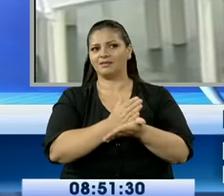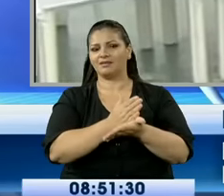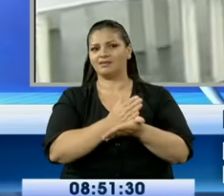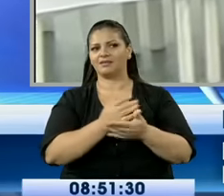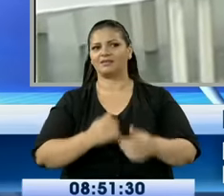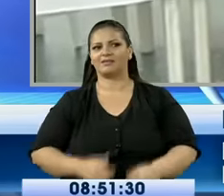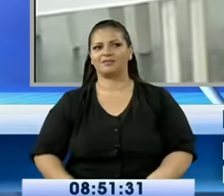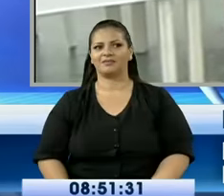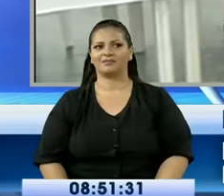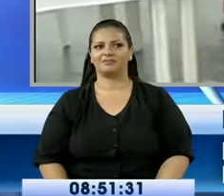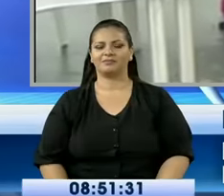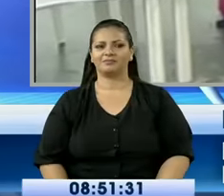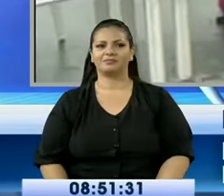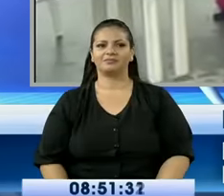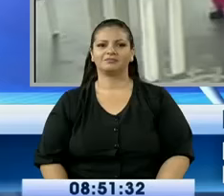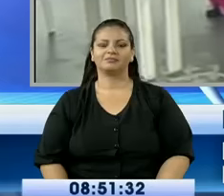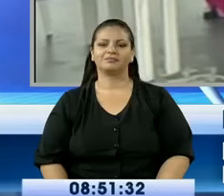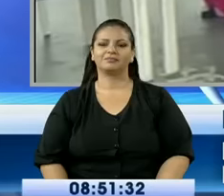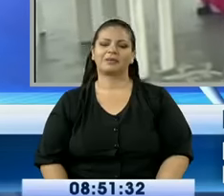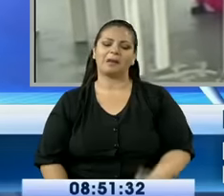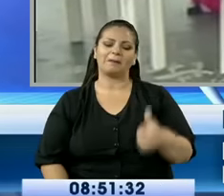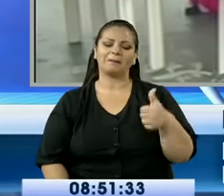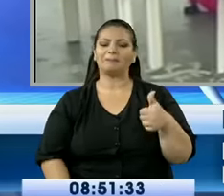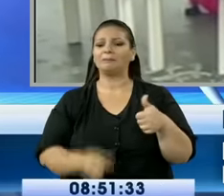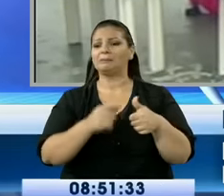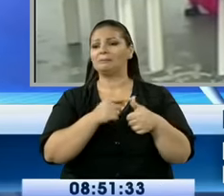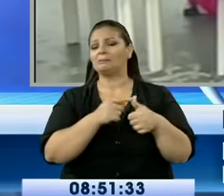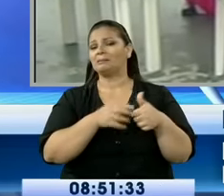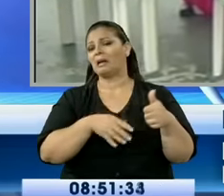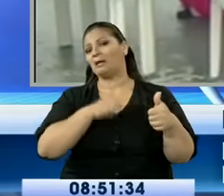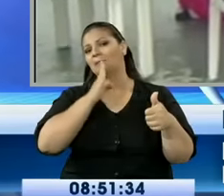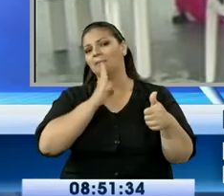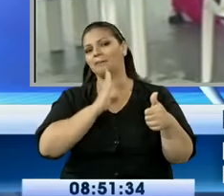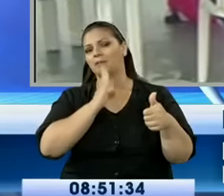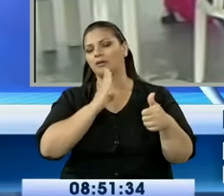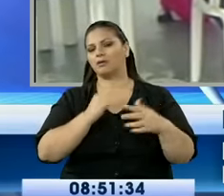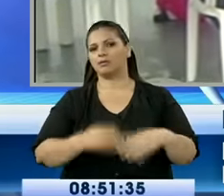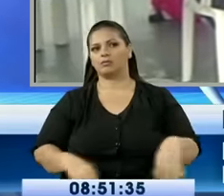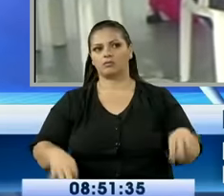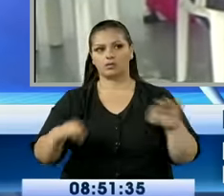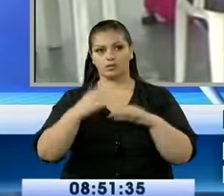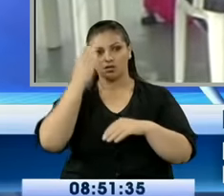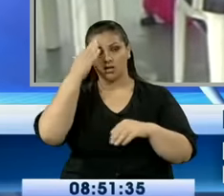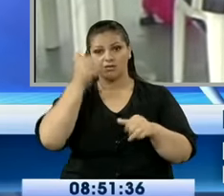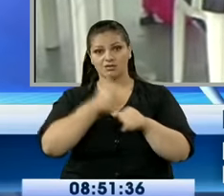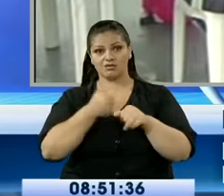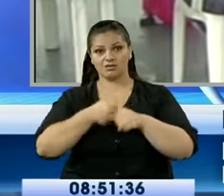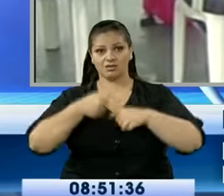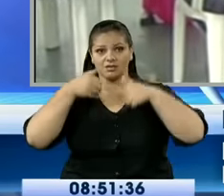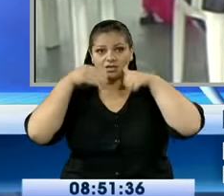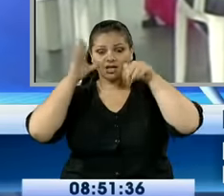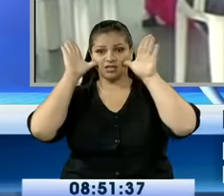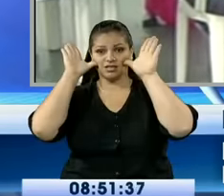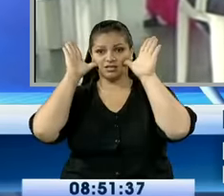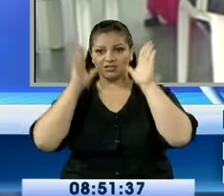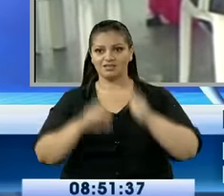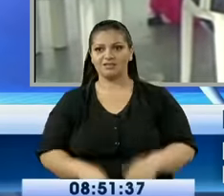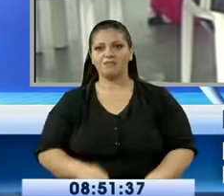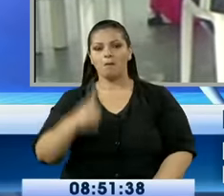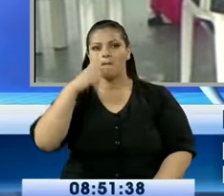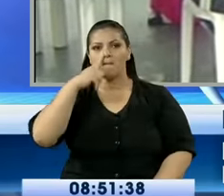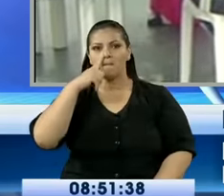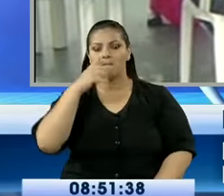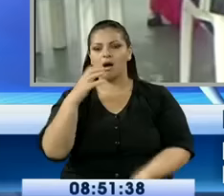Pero bueno, lo importante, Hugo, y eso sí, para todos como yo, que ahora viene diciembre y que son fanáticos del pan de Pascua, que son fanáticos